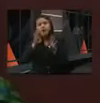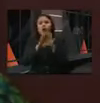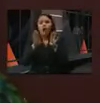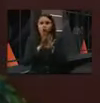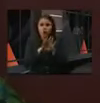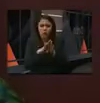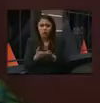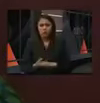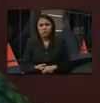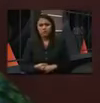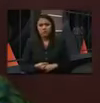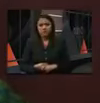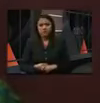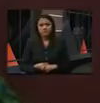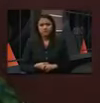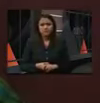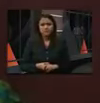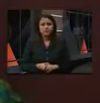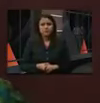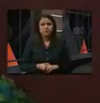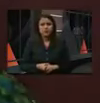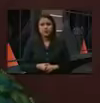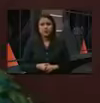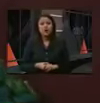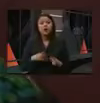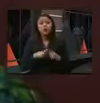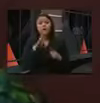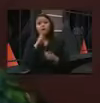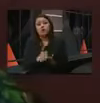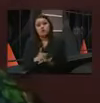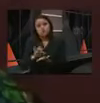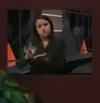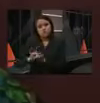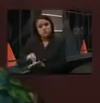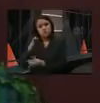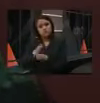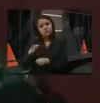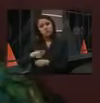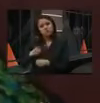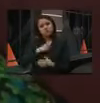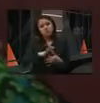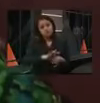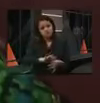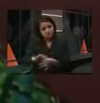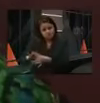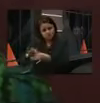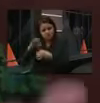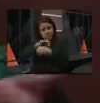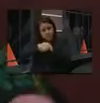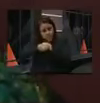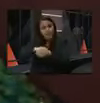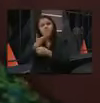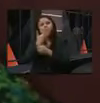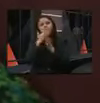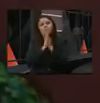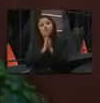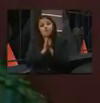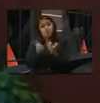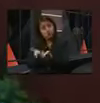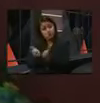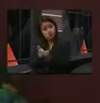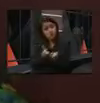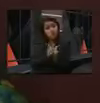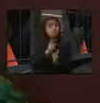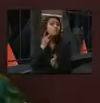correas salen más de qué cuero salen más correas este es el momento de la solidaridad si quieren que voten por los partidos bueno pues ahora